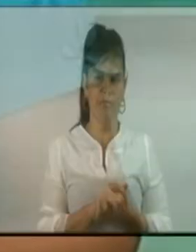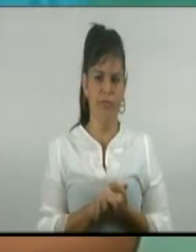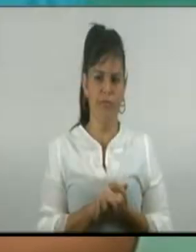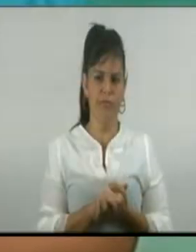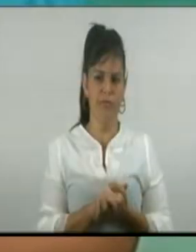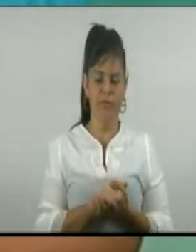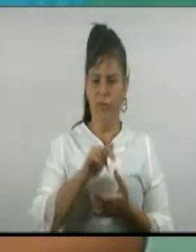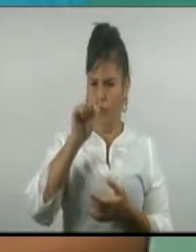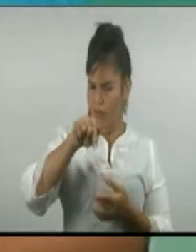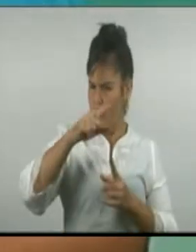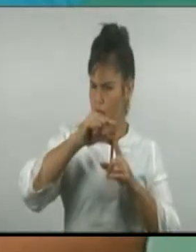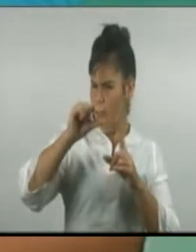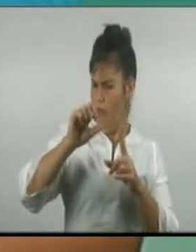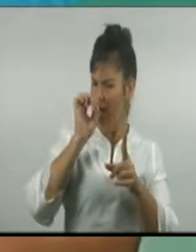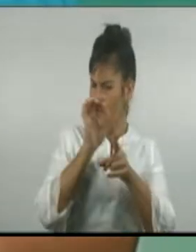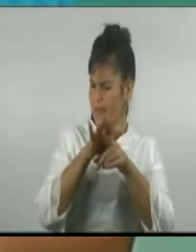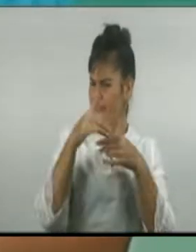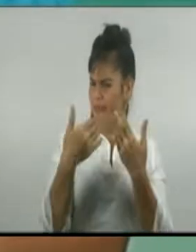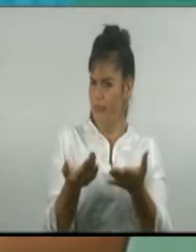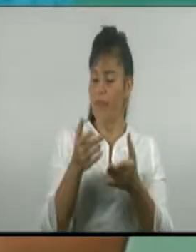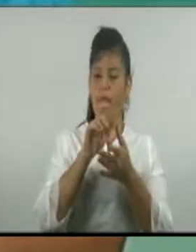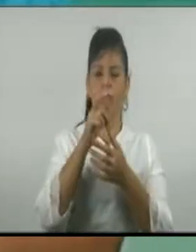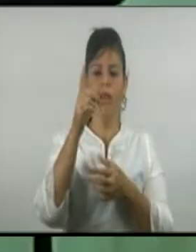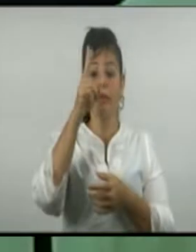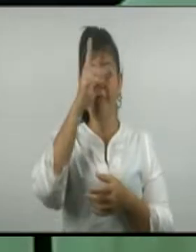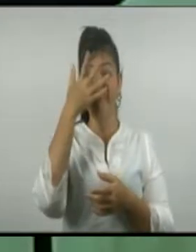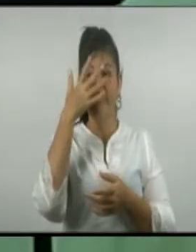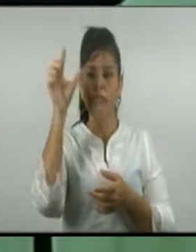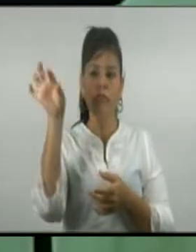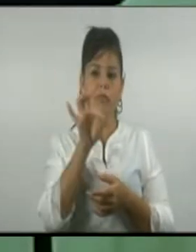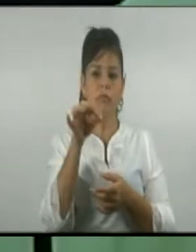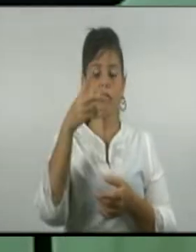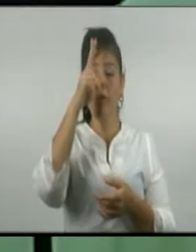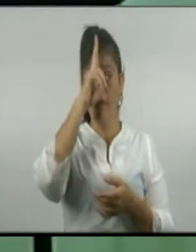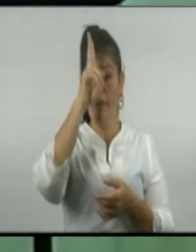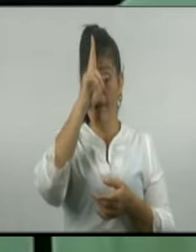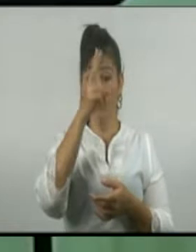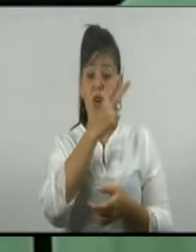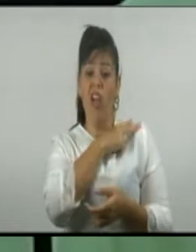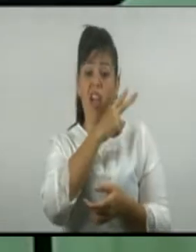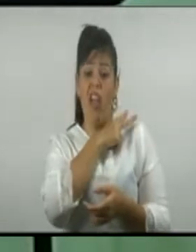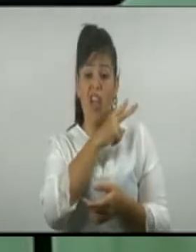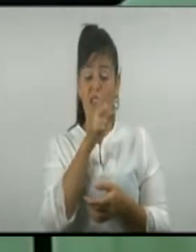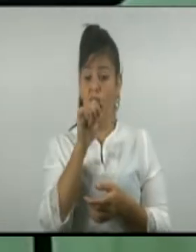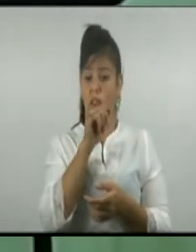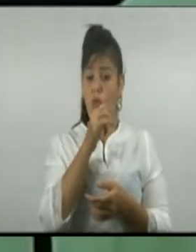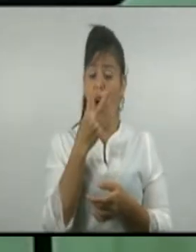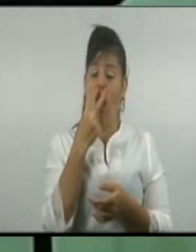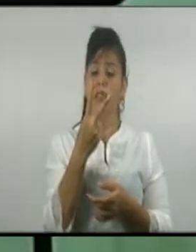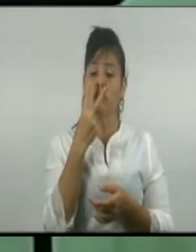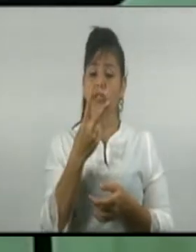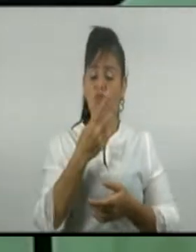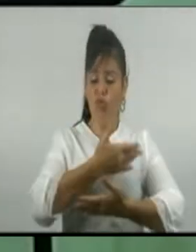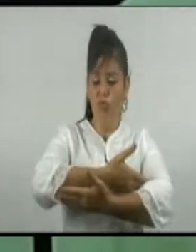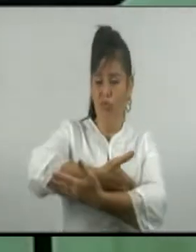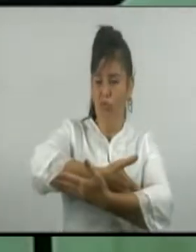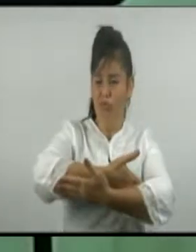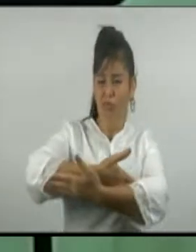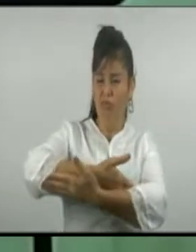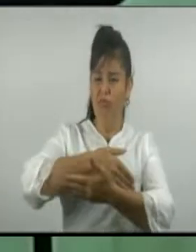y para abordar este tema me acompaña el doctor carlos rafael rodríguez jefe de la sección del programa de atención materno-infantil